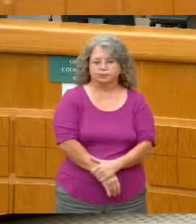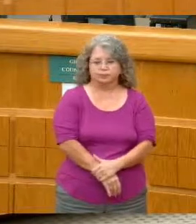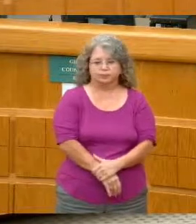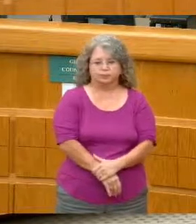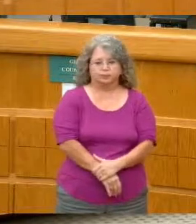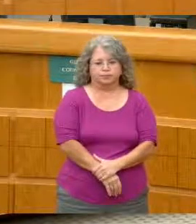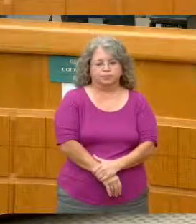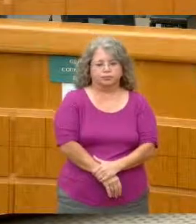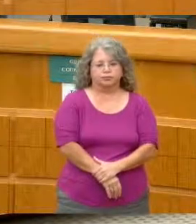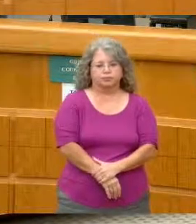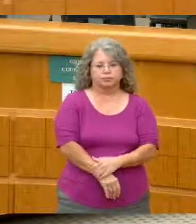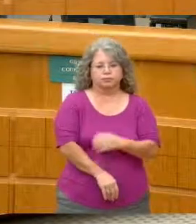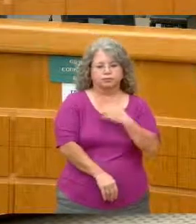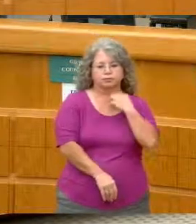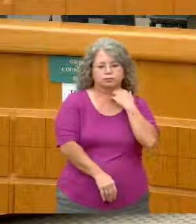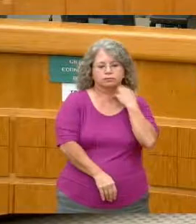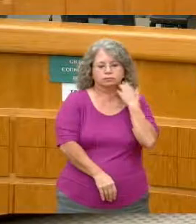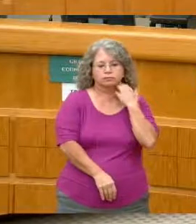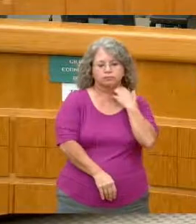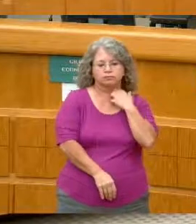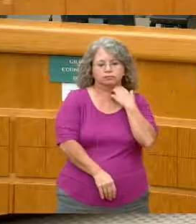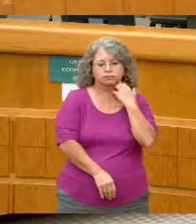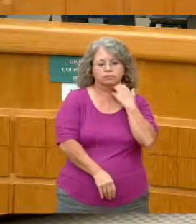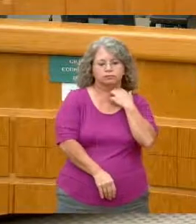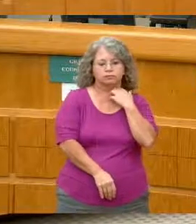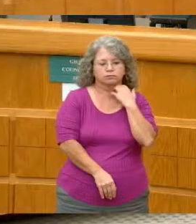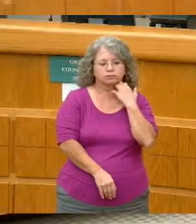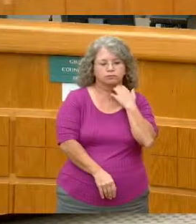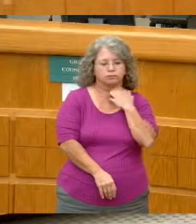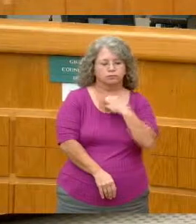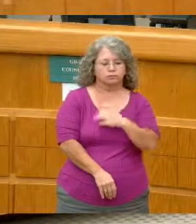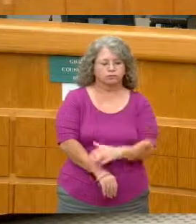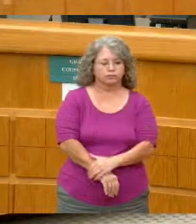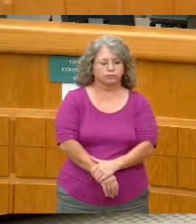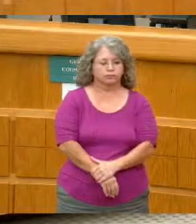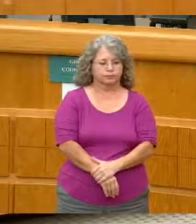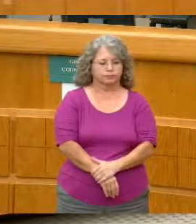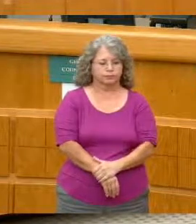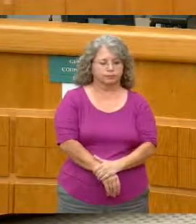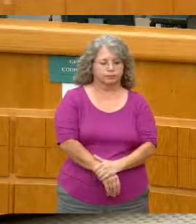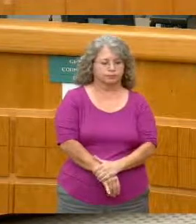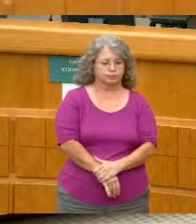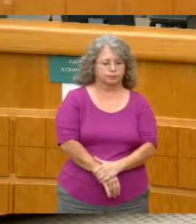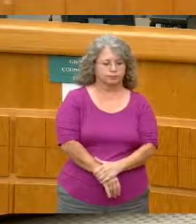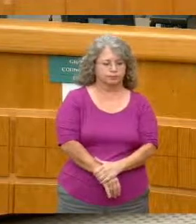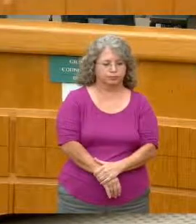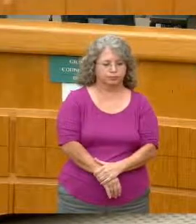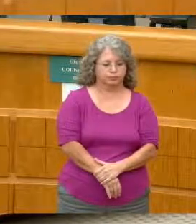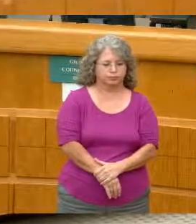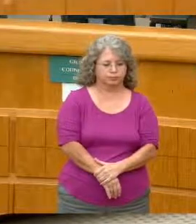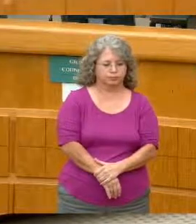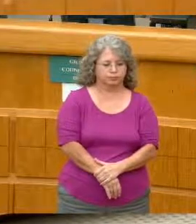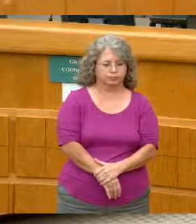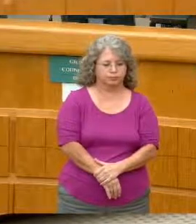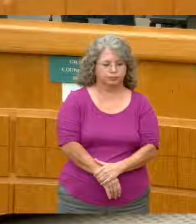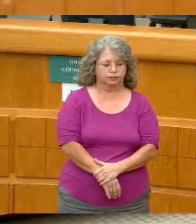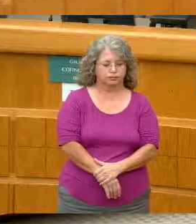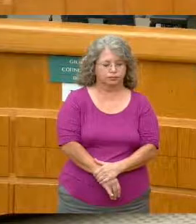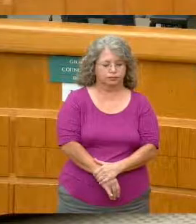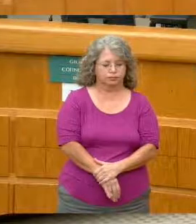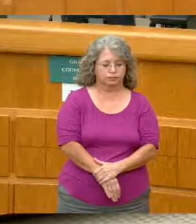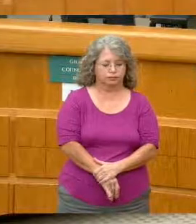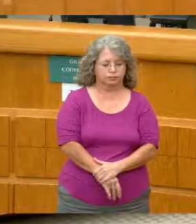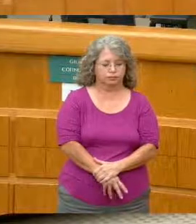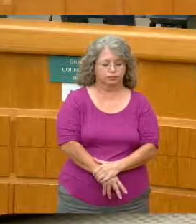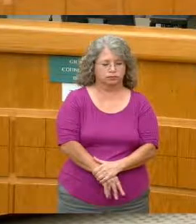altas. El día de hoy se reportan 158 casos confirmados por el coronavirus, incluyendo 86 en el centro de detención y 10